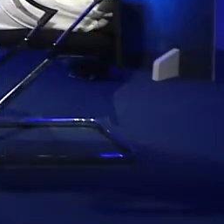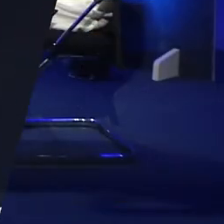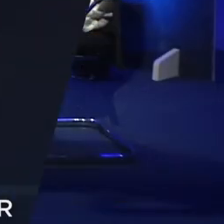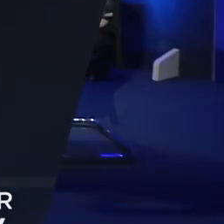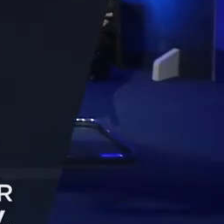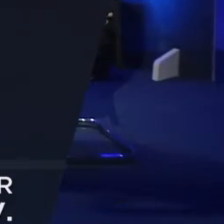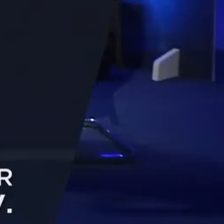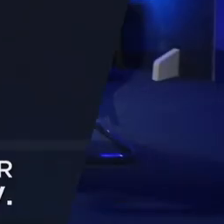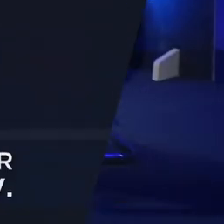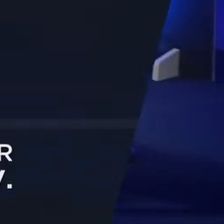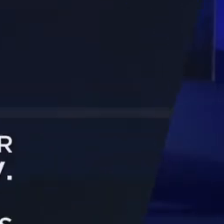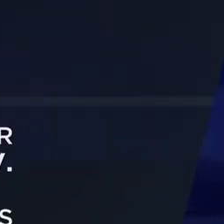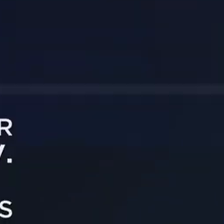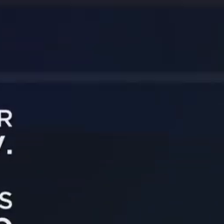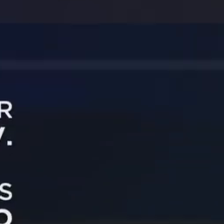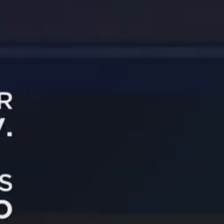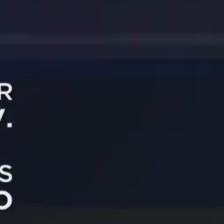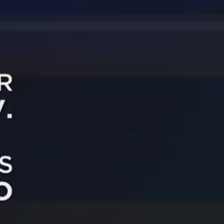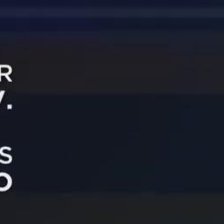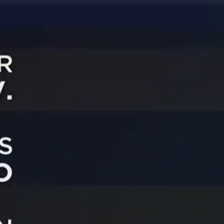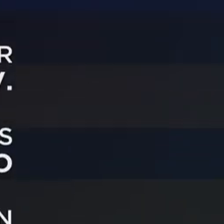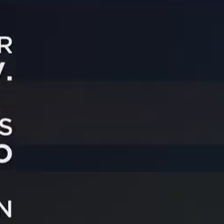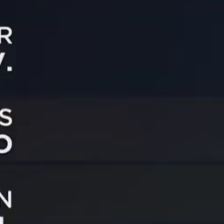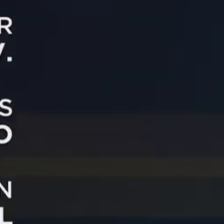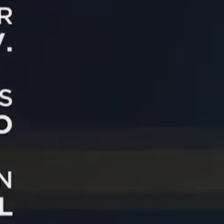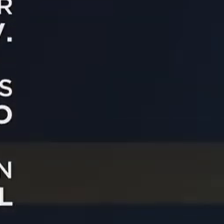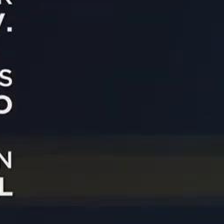¡Gracias! ¡Gracias!